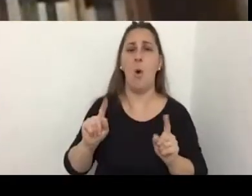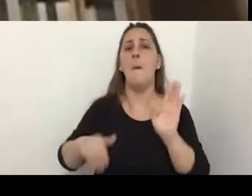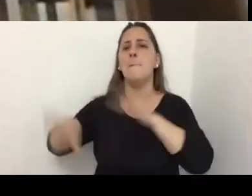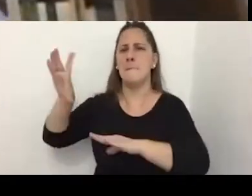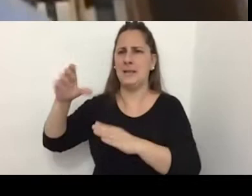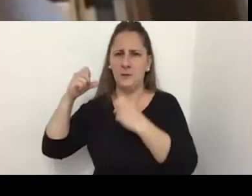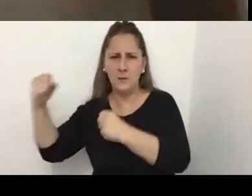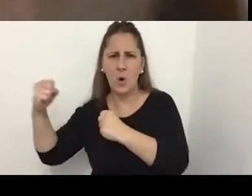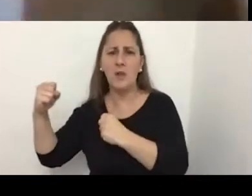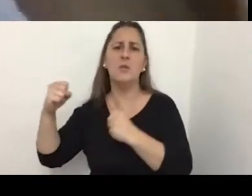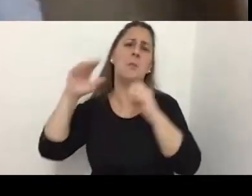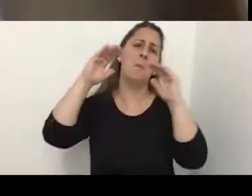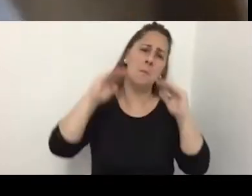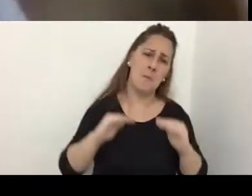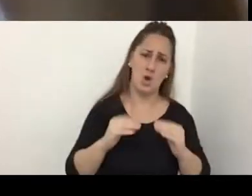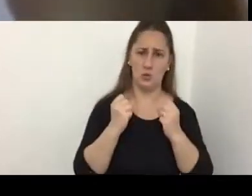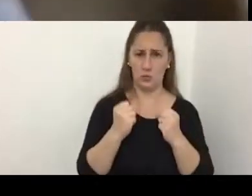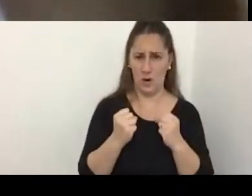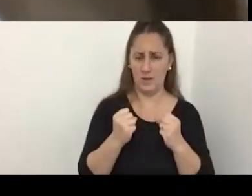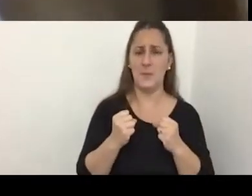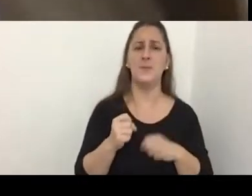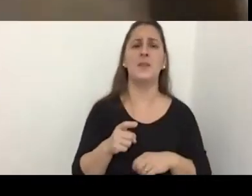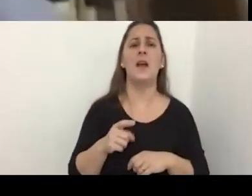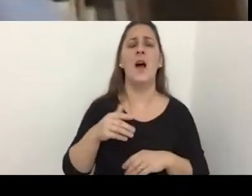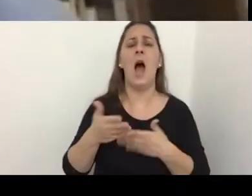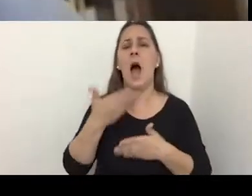intensidad. Cuando hablamos de ejes